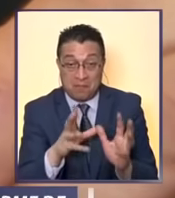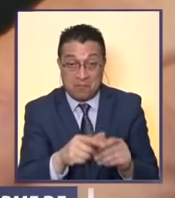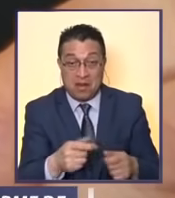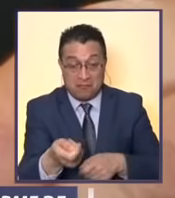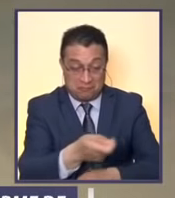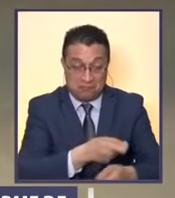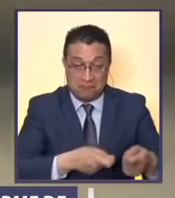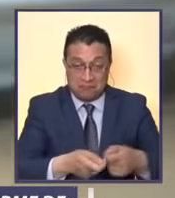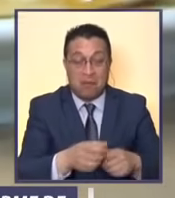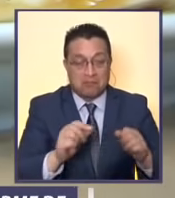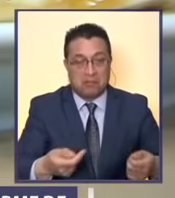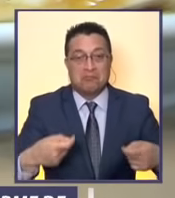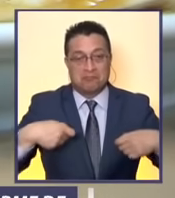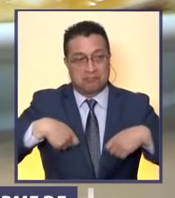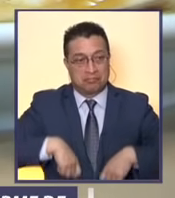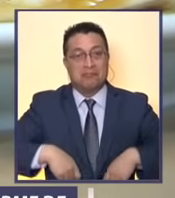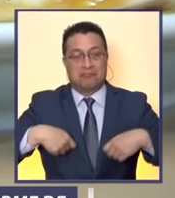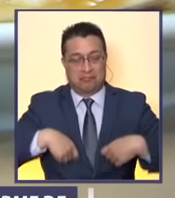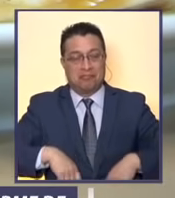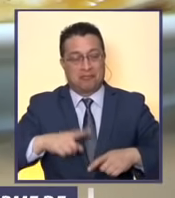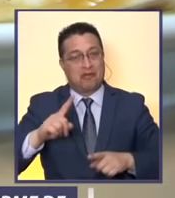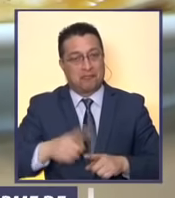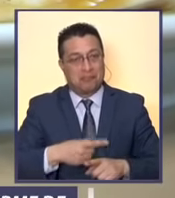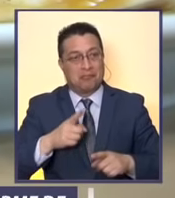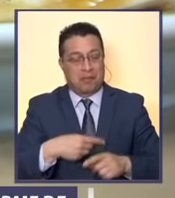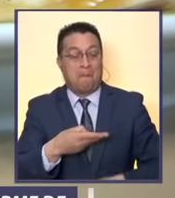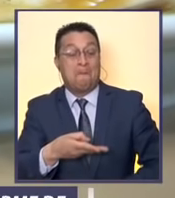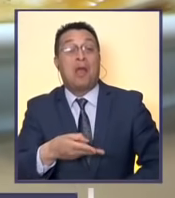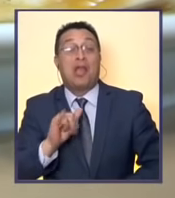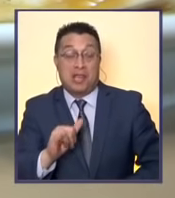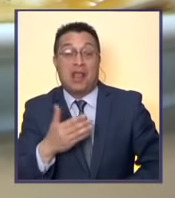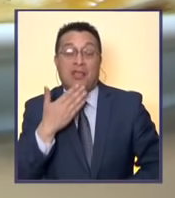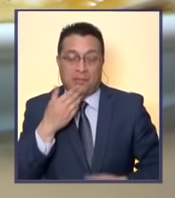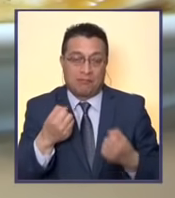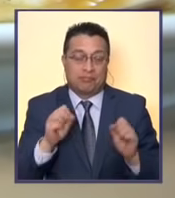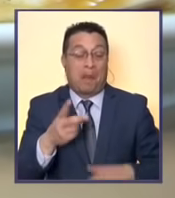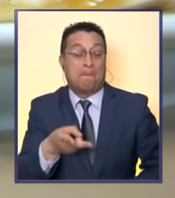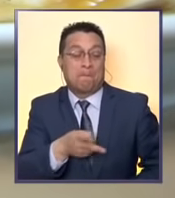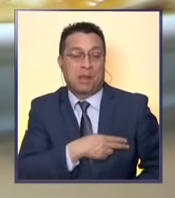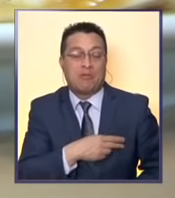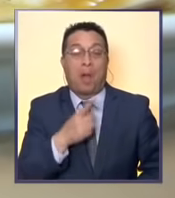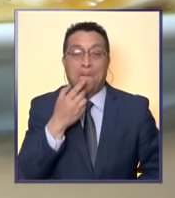planean seguir ganando una y otra vez el premio a las mejores de Santiago.